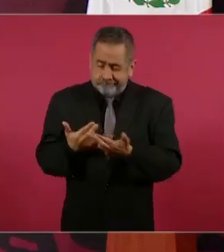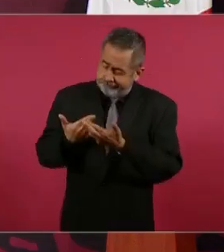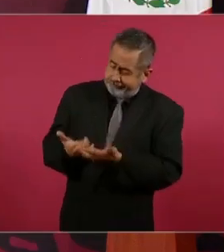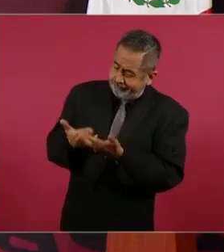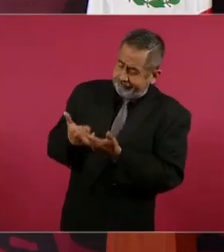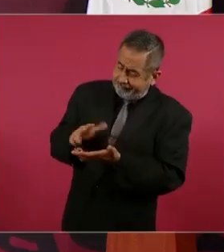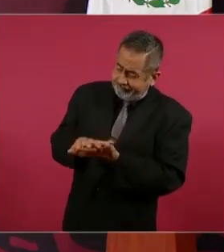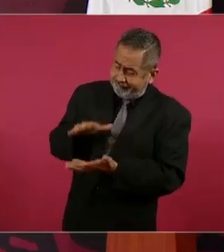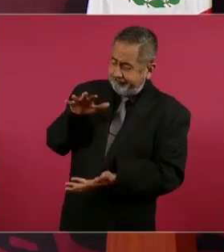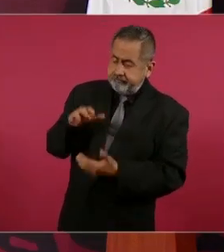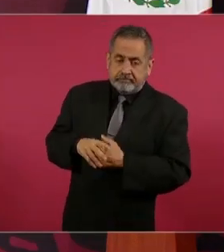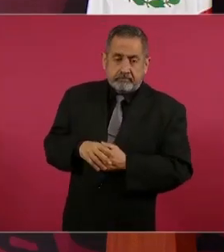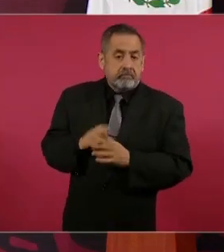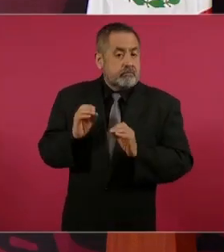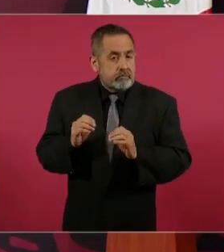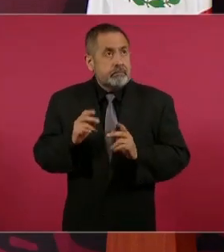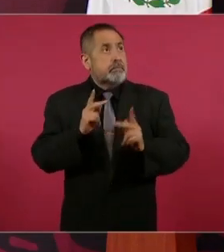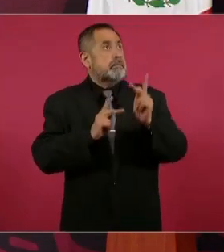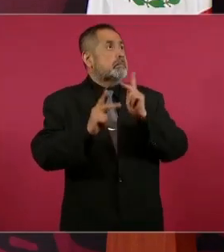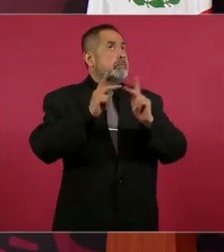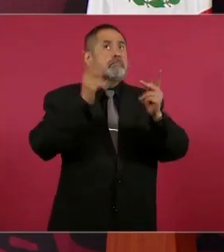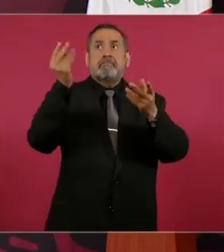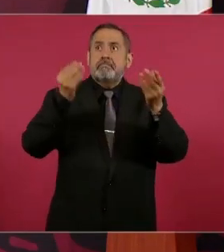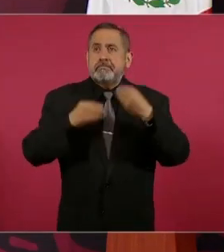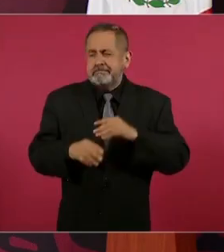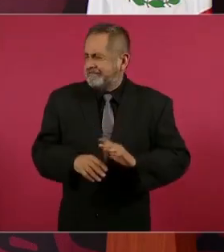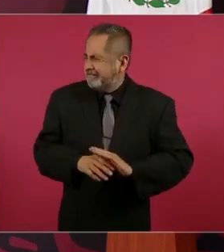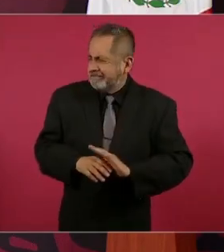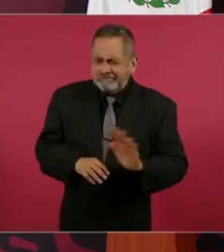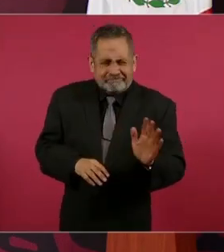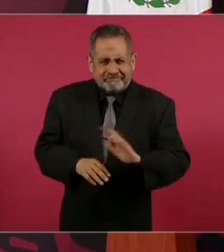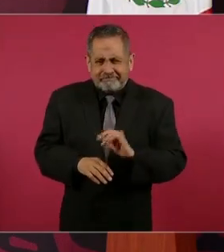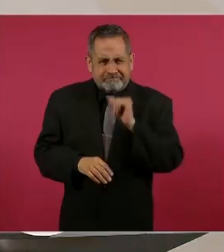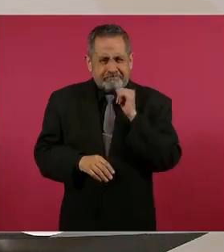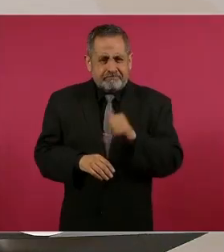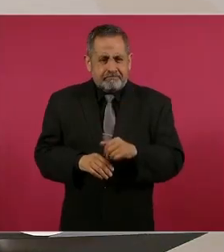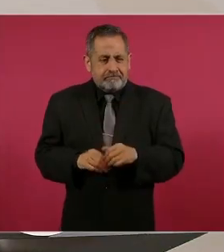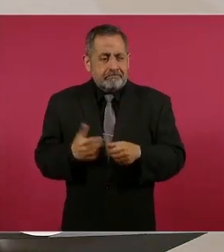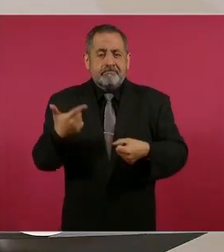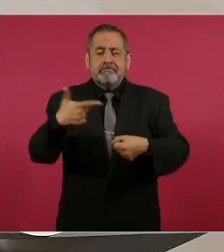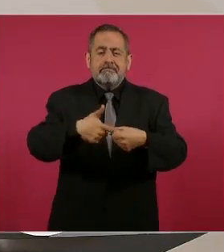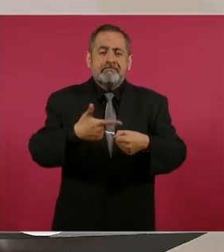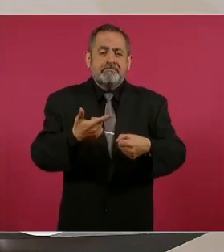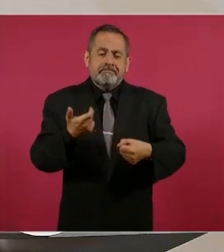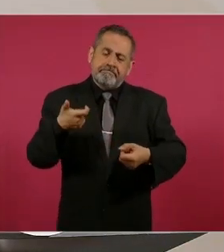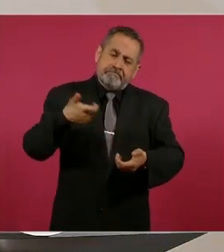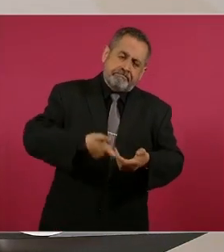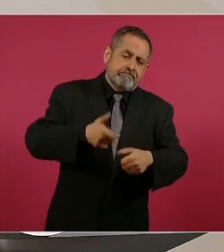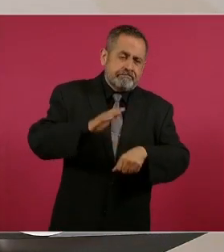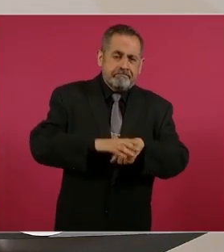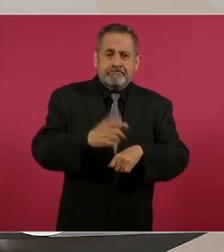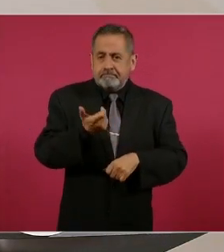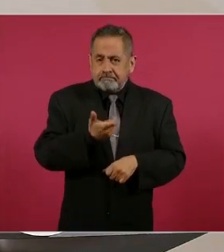no hay necesidad de endeudar al país, no hay necesidad de gasolinazos.